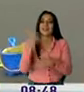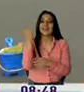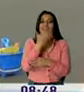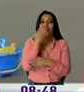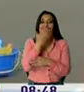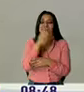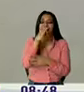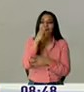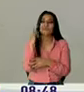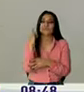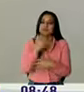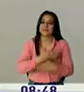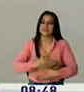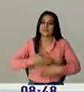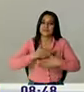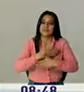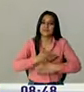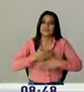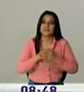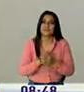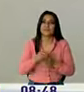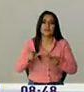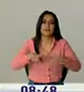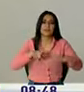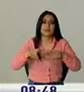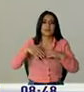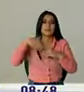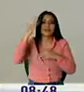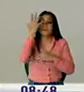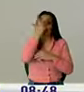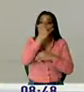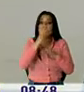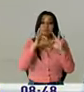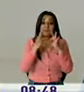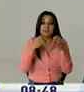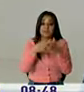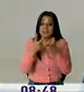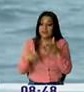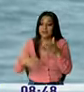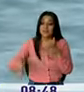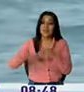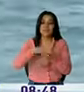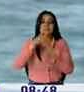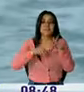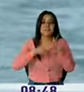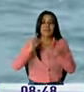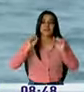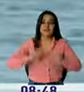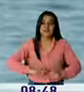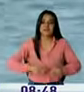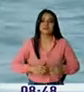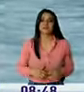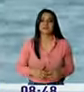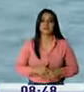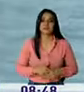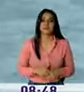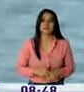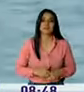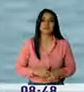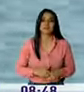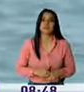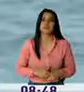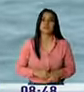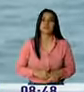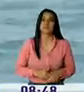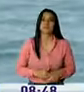niños. No hay lugar más bonito, especialmente para familias con niños, que estar en la playa. Con cámaras de Eduardo García desde Manta, provincia de Manabí,